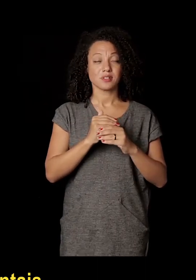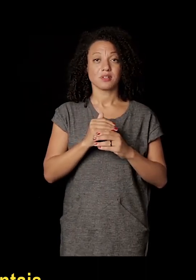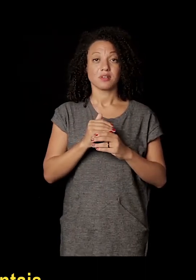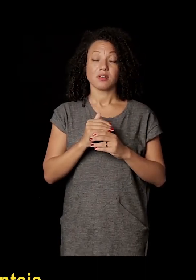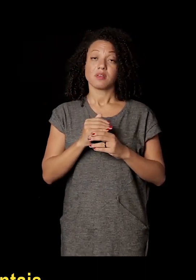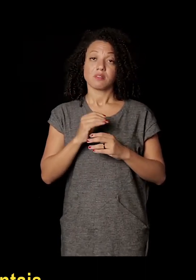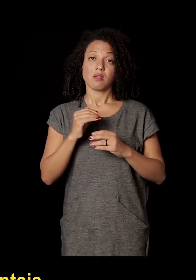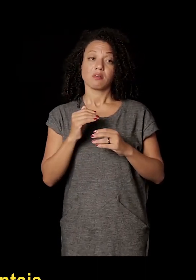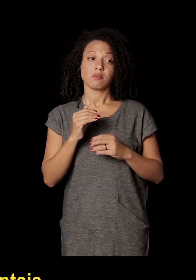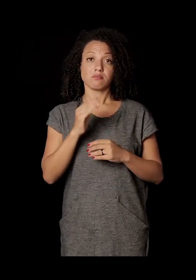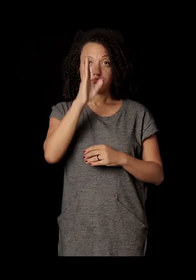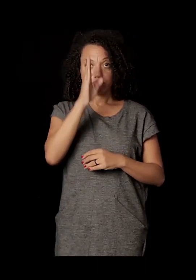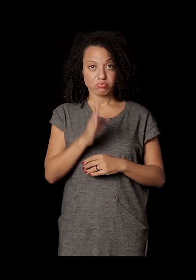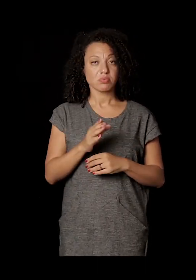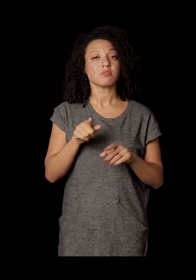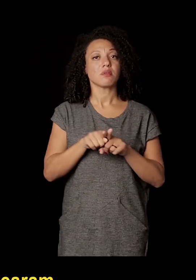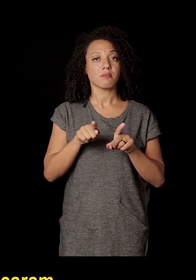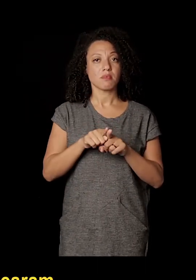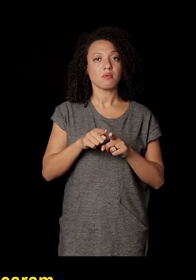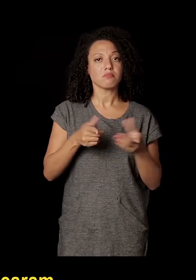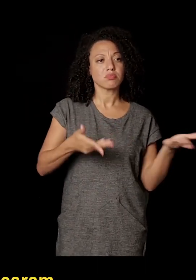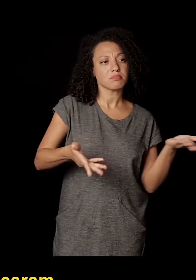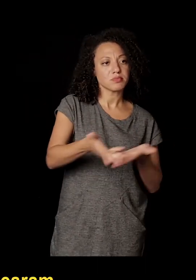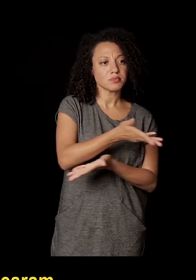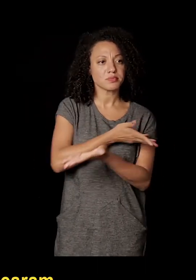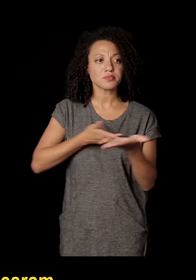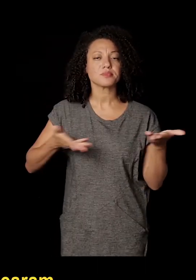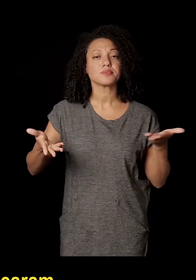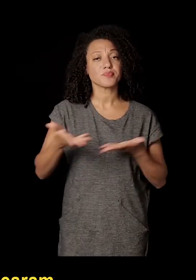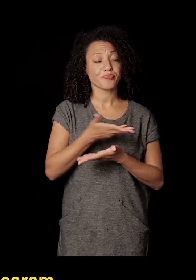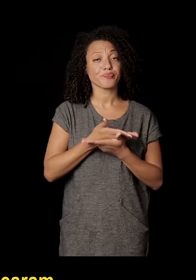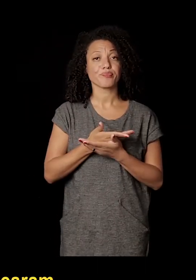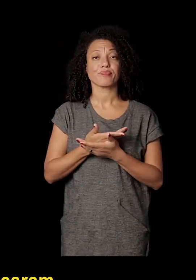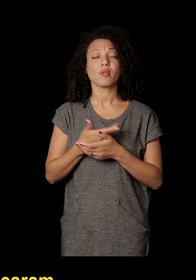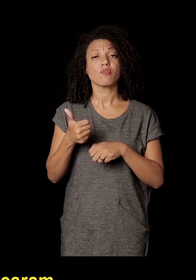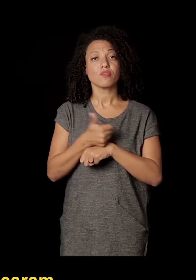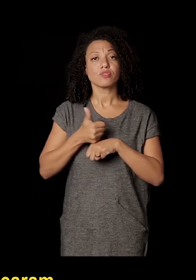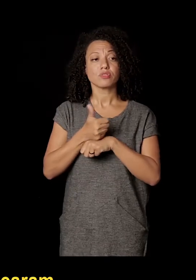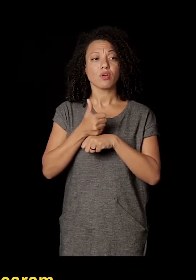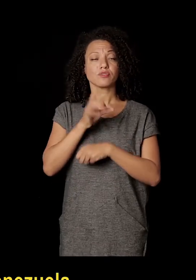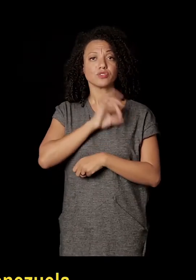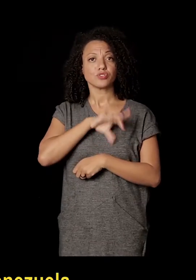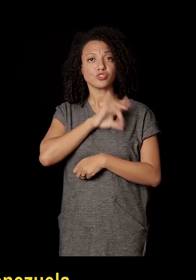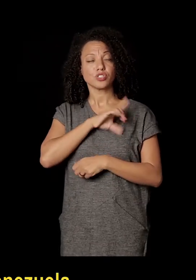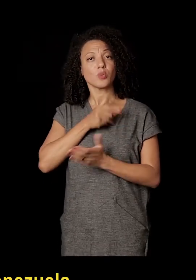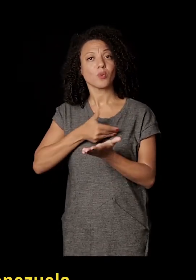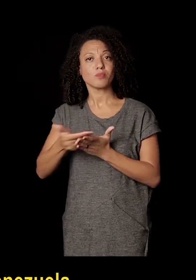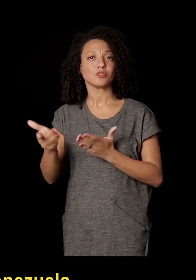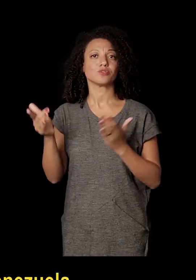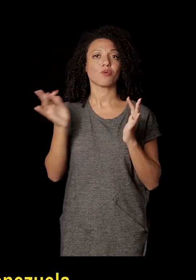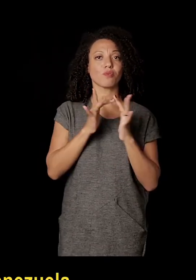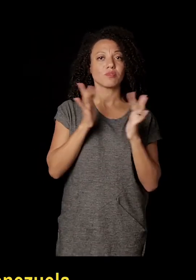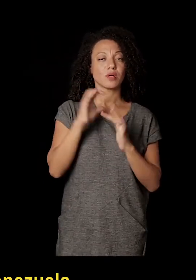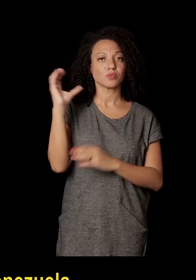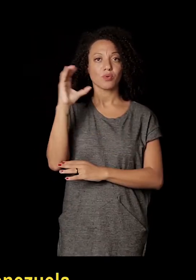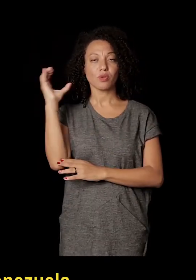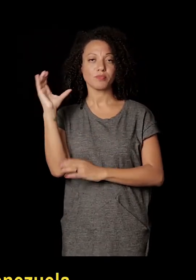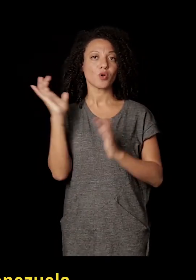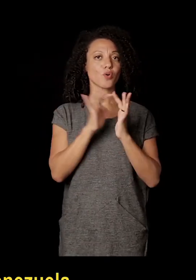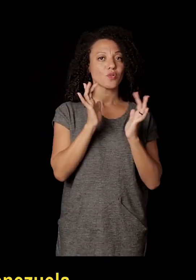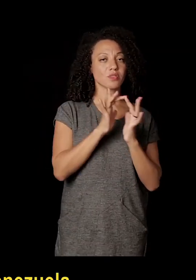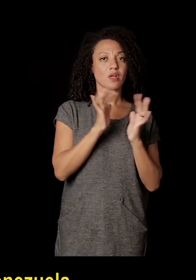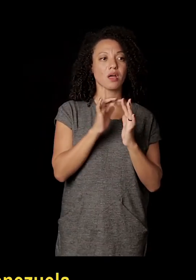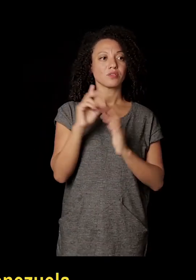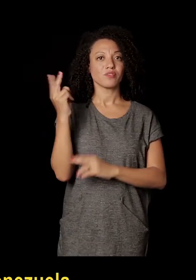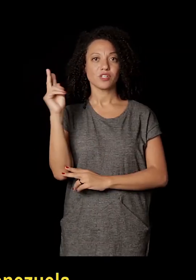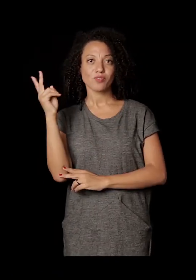no solamente verticales. Los fotógrafos de Chile empezaron a comunicarse con los de Colombia, y los de Colombia con los de Venezuela, y los de Venezuela